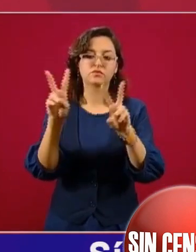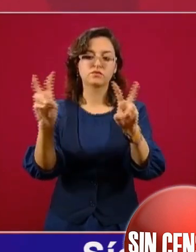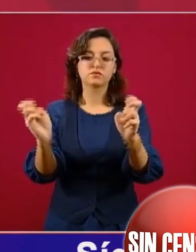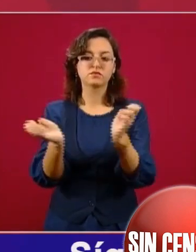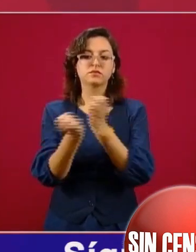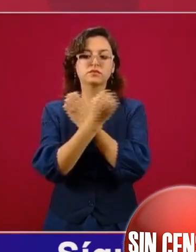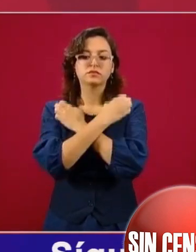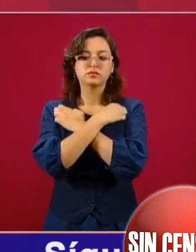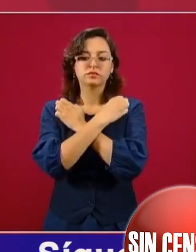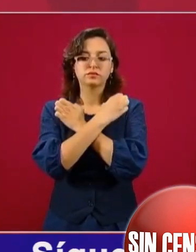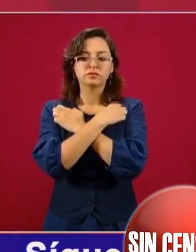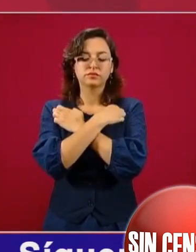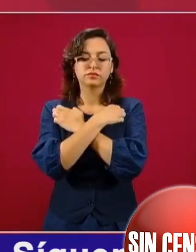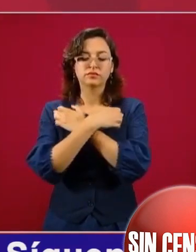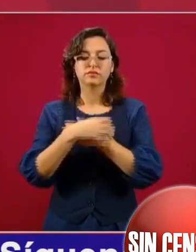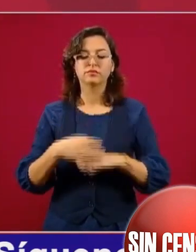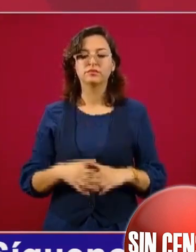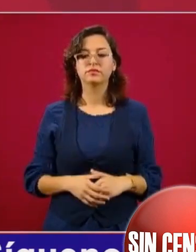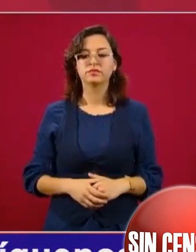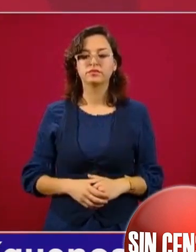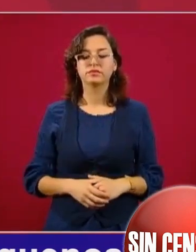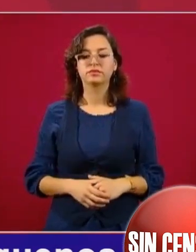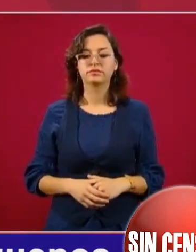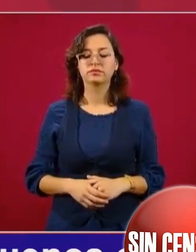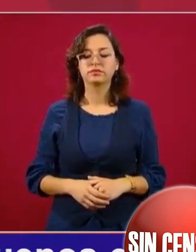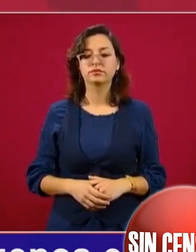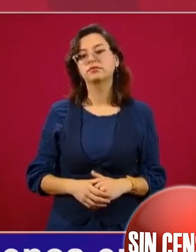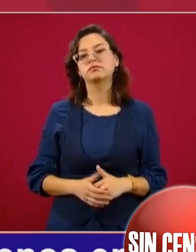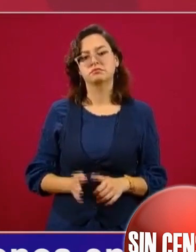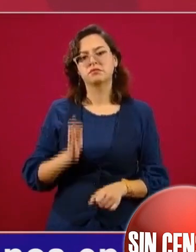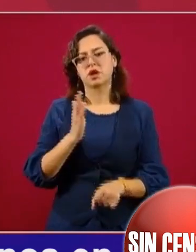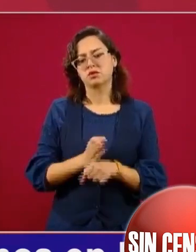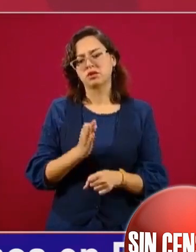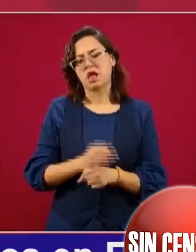educativa. Yo quería aprovechar esto para